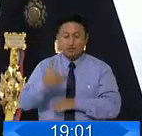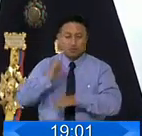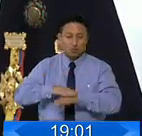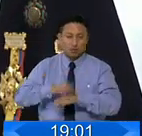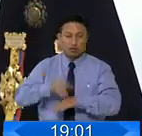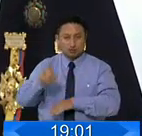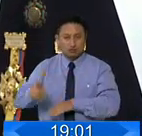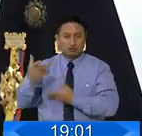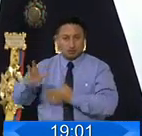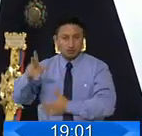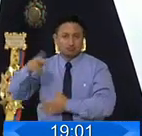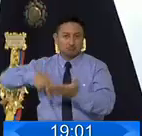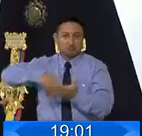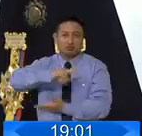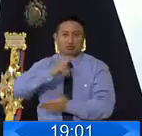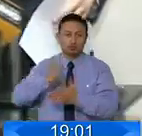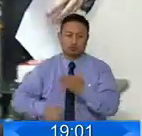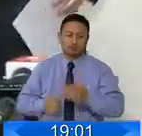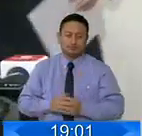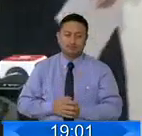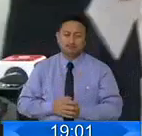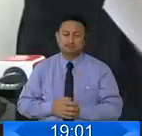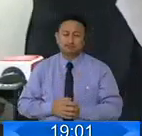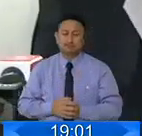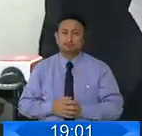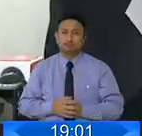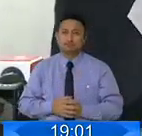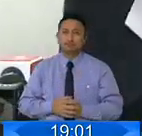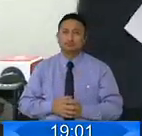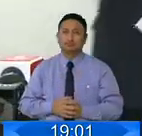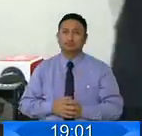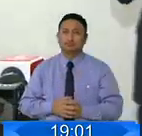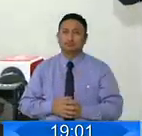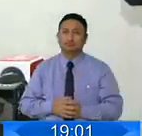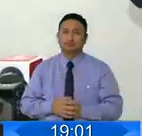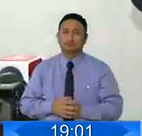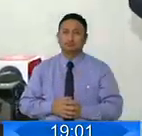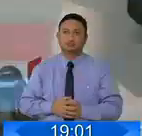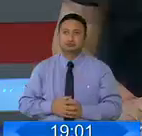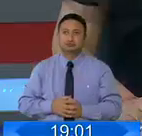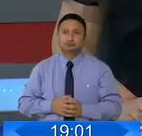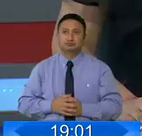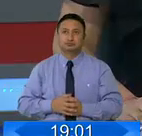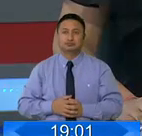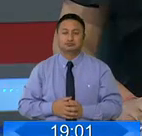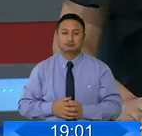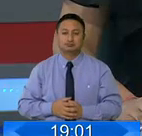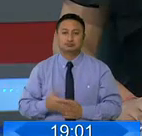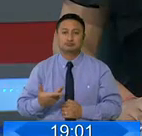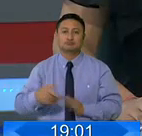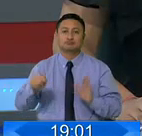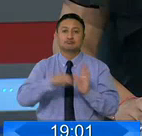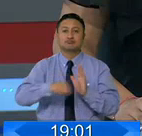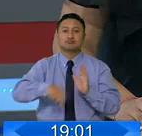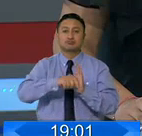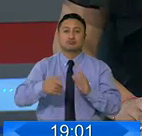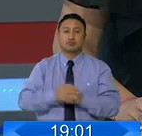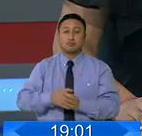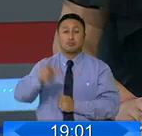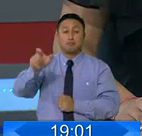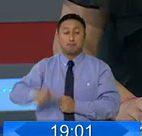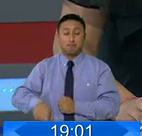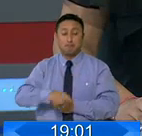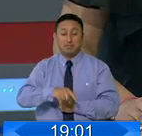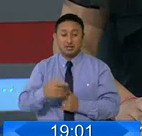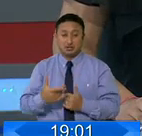y exigirá que éstas sean cumplidas. Informó Héctor Romero. El abogado de los afectados por la